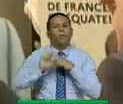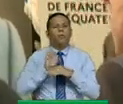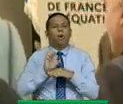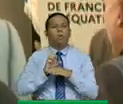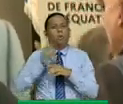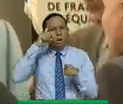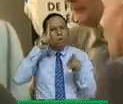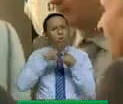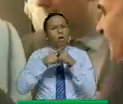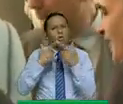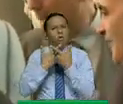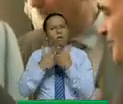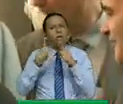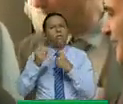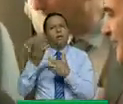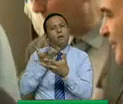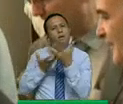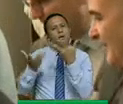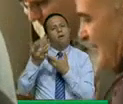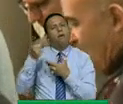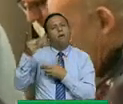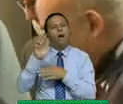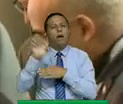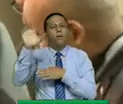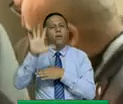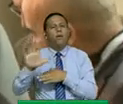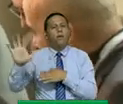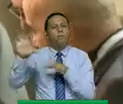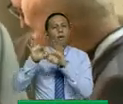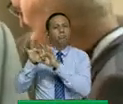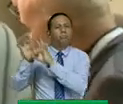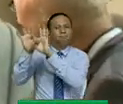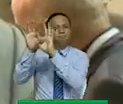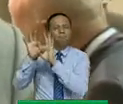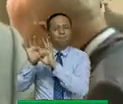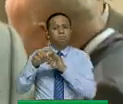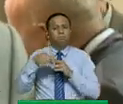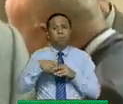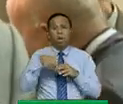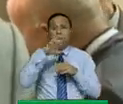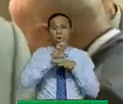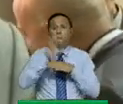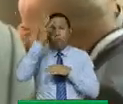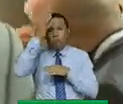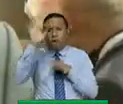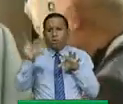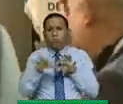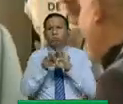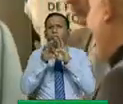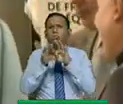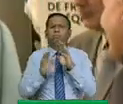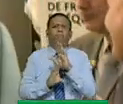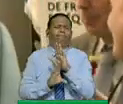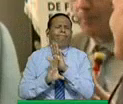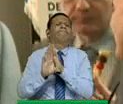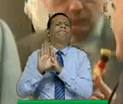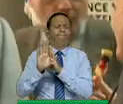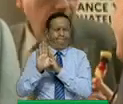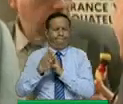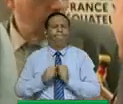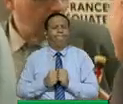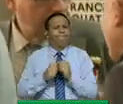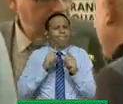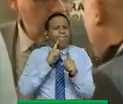Unión Europea donde específicamente las relaciones bilaterales Francia y Ecuador han crecido. Y tenemos